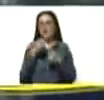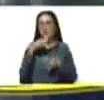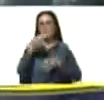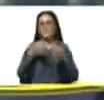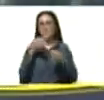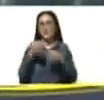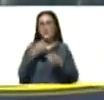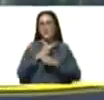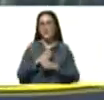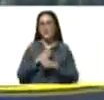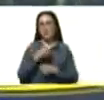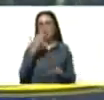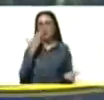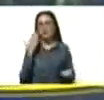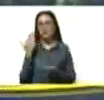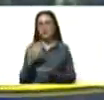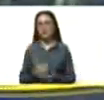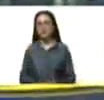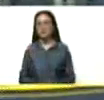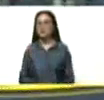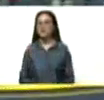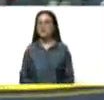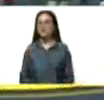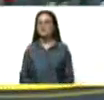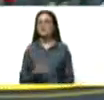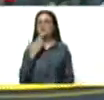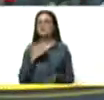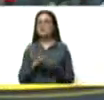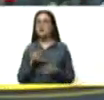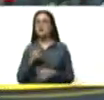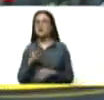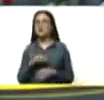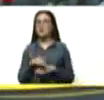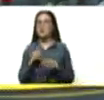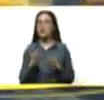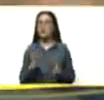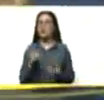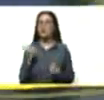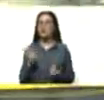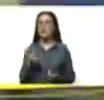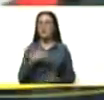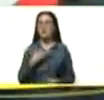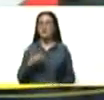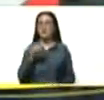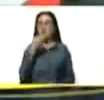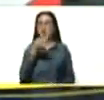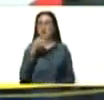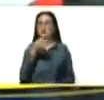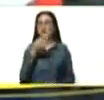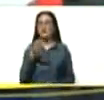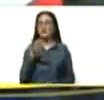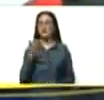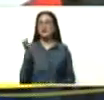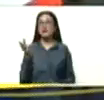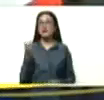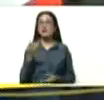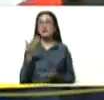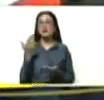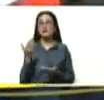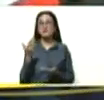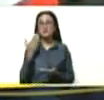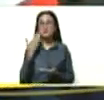hemos hecho aquí, camarada presidente. Gracias, viceministro. Gracias, Pedro Infante. Y aquí está, presidente. Buenas tardes desde La Rinconada.